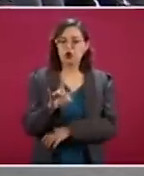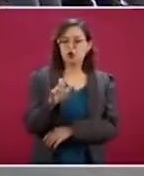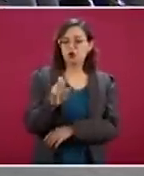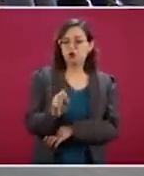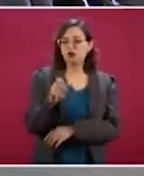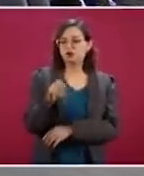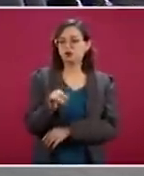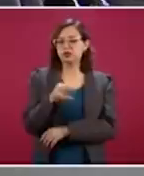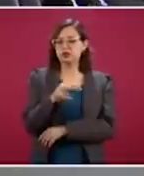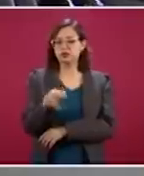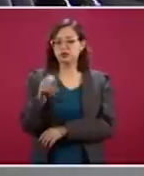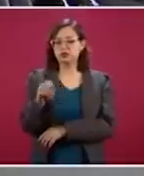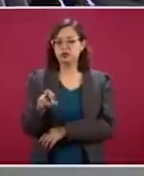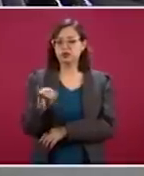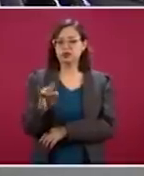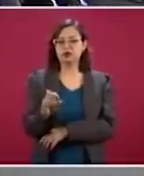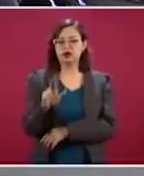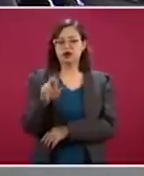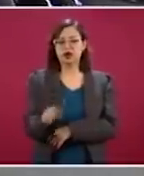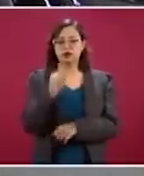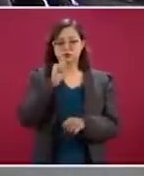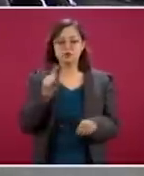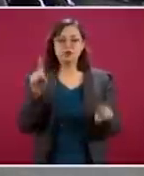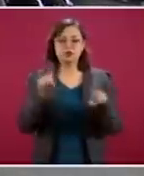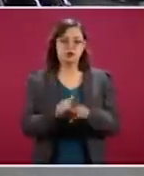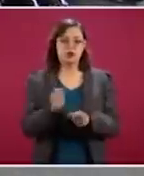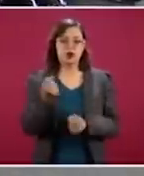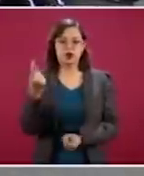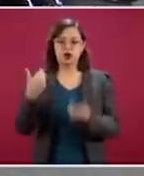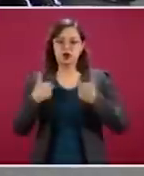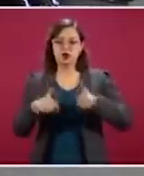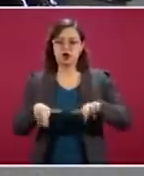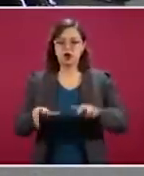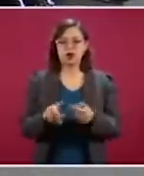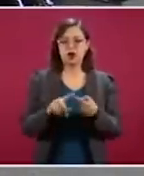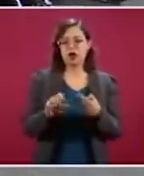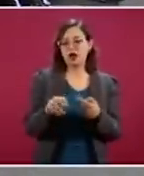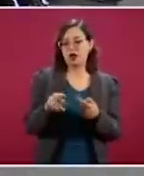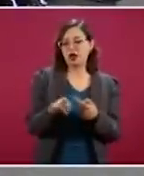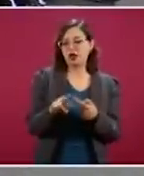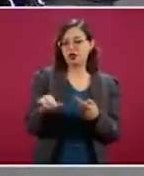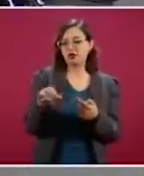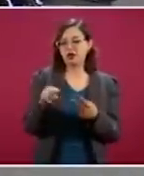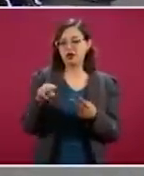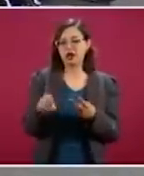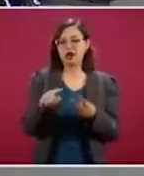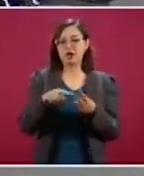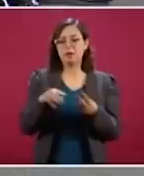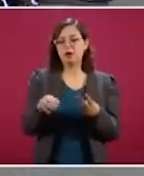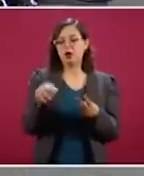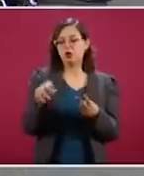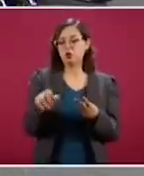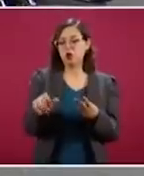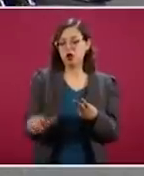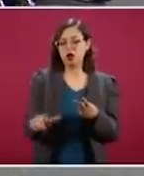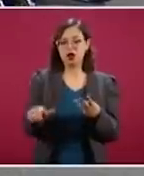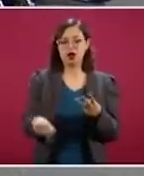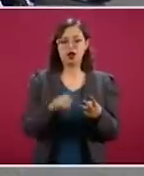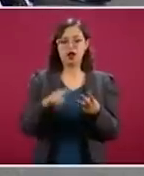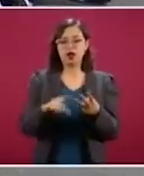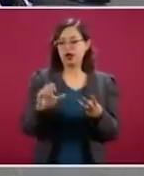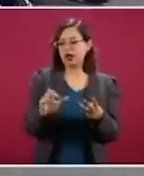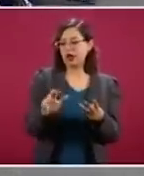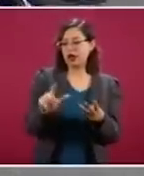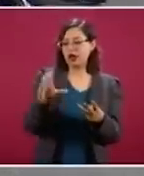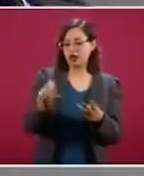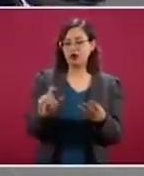Rivera. Y está también algunos de sus representantes, como Enrique Zorrilla, Manuel Romo, Carlos Rojo. Está